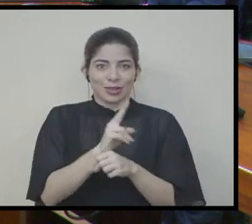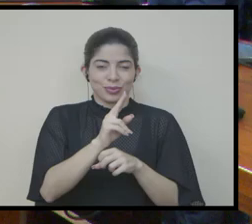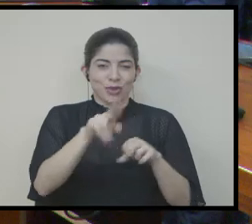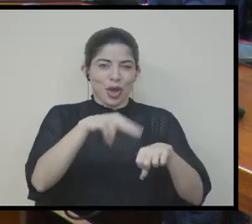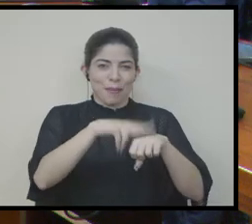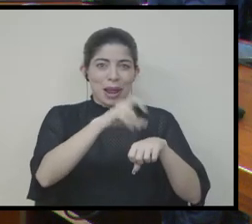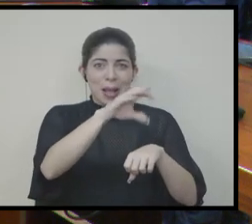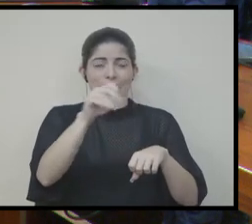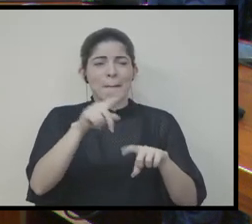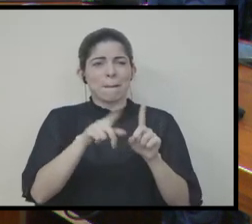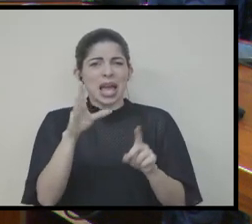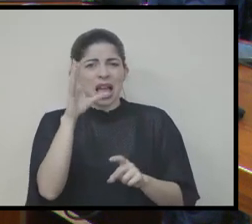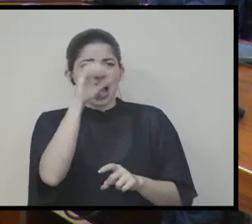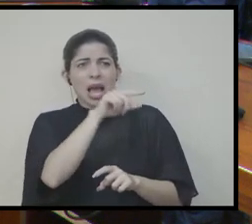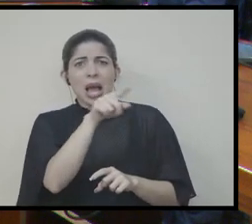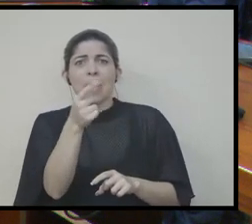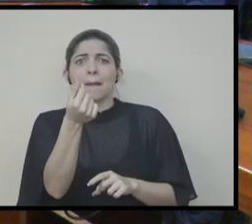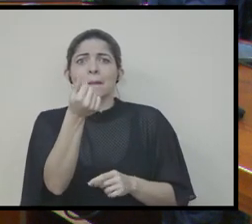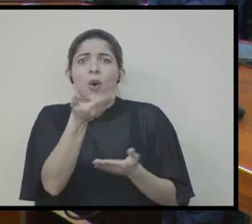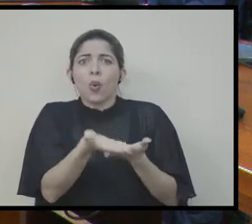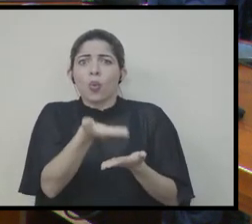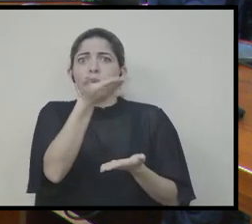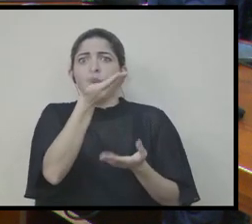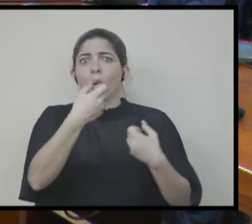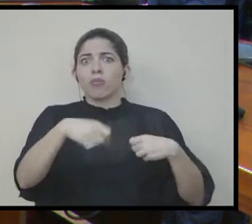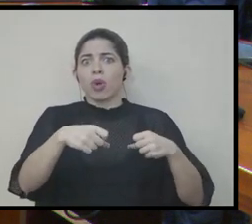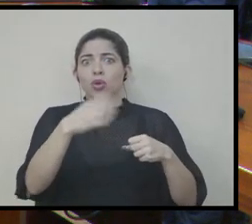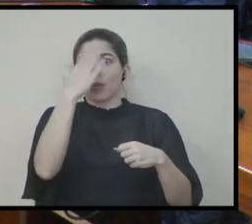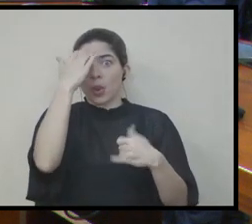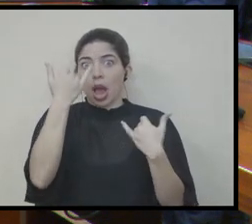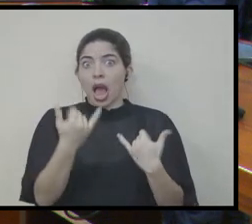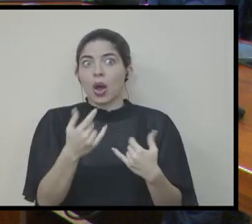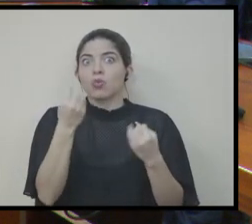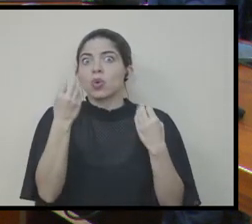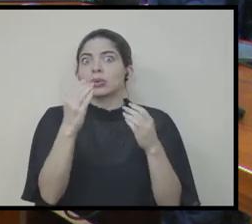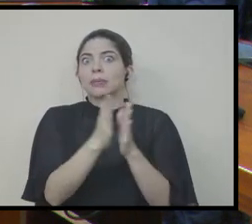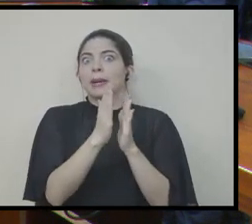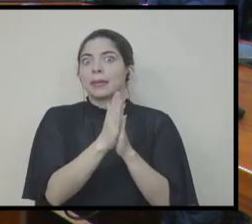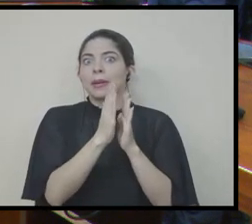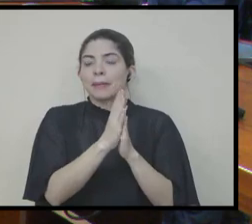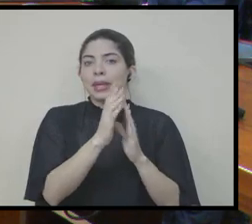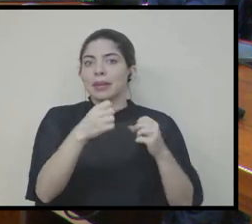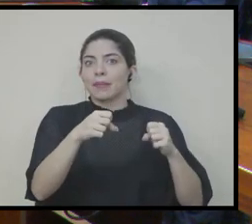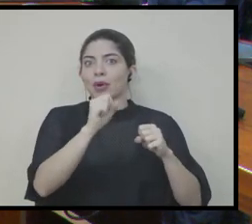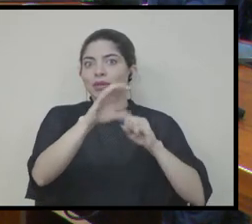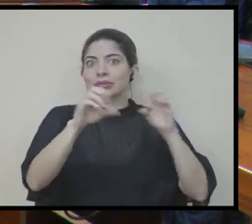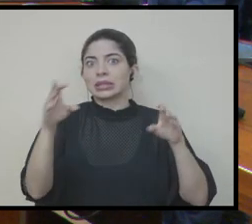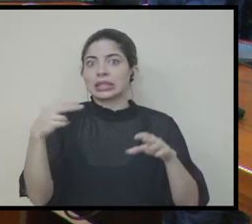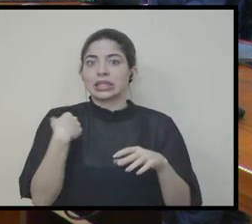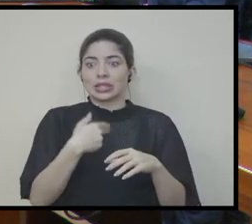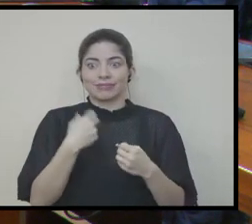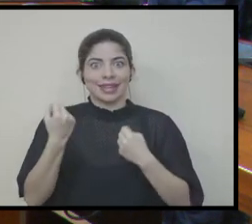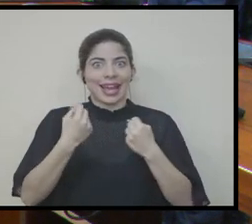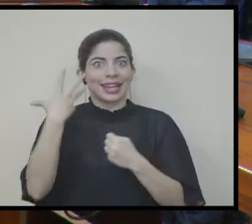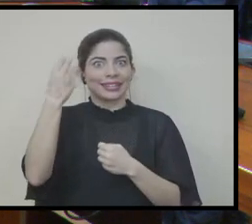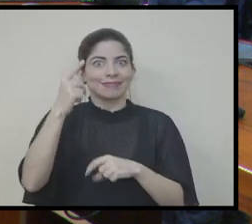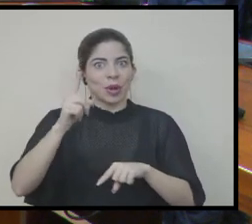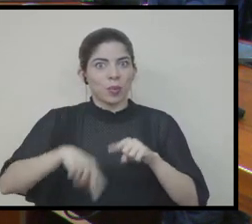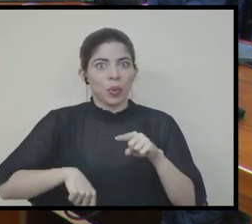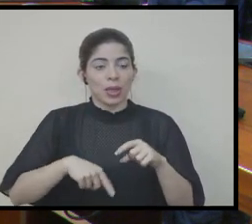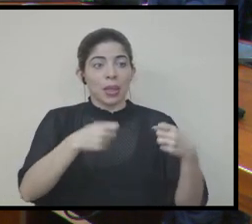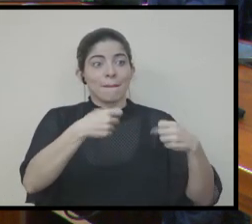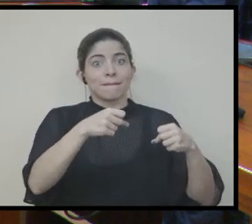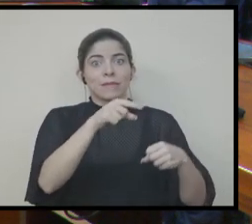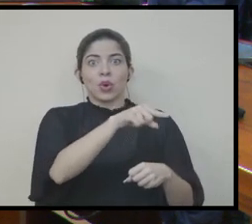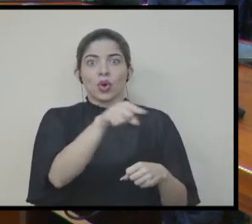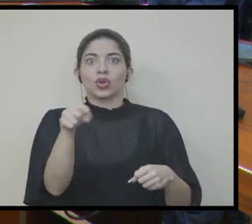resulta que más bien habían subido sus tarifas, ¿verdad? Porque más bien ahora eran súper solicitados. Los que no podíamos salir en carro, la gente en las